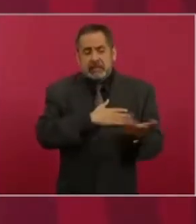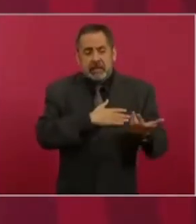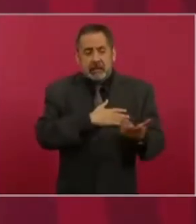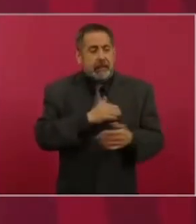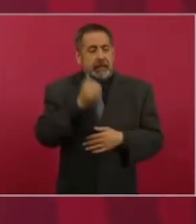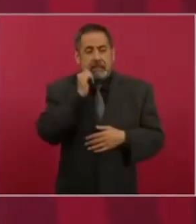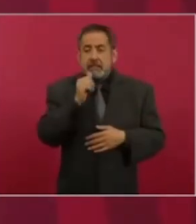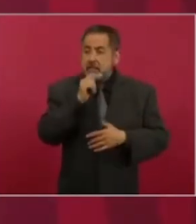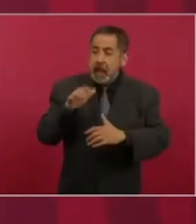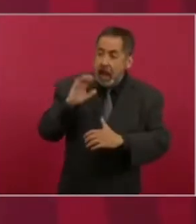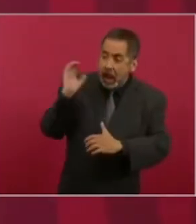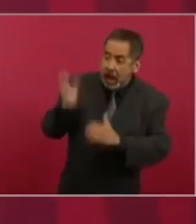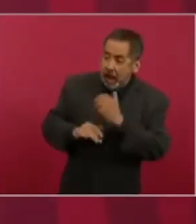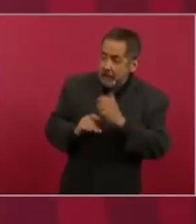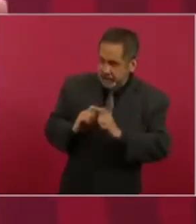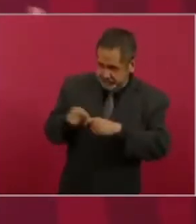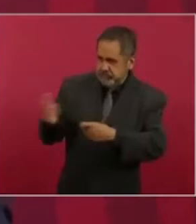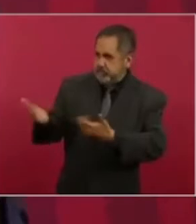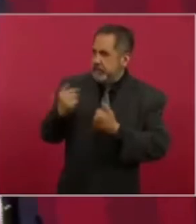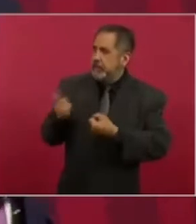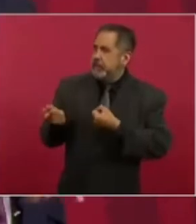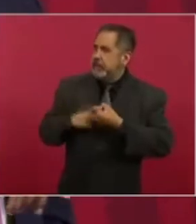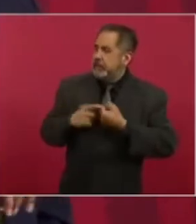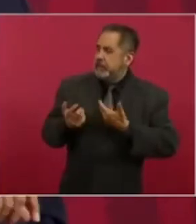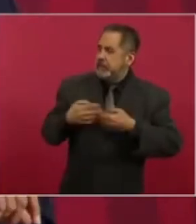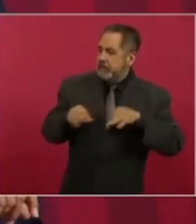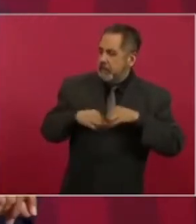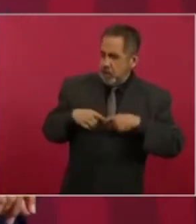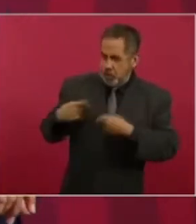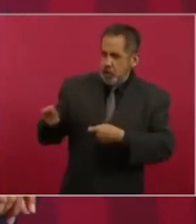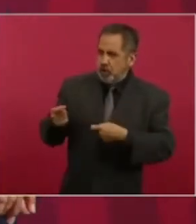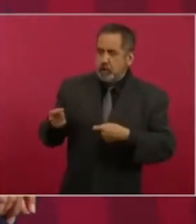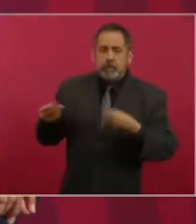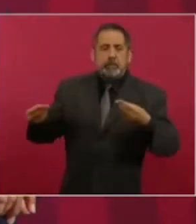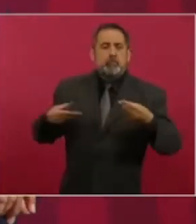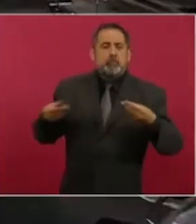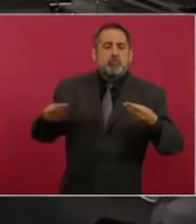contratan a políticos